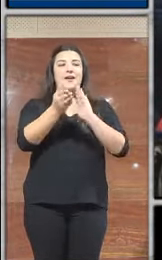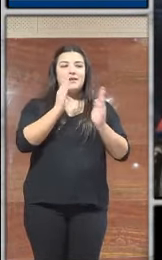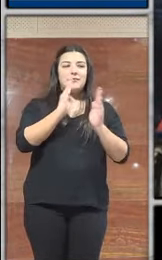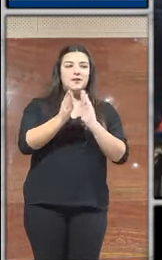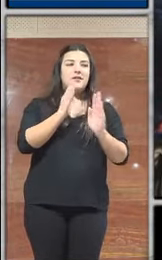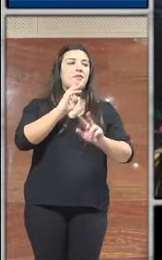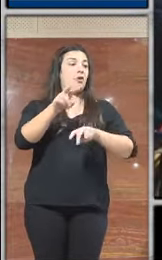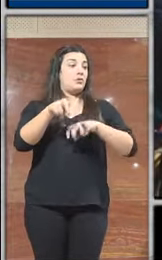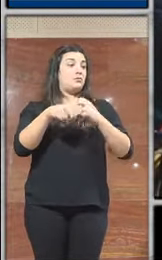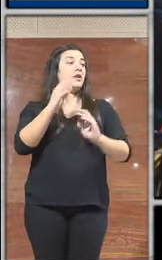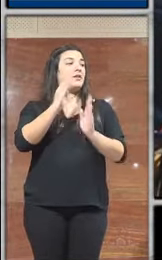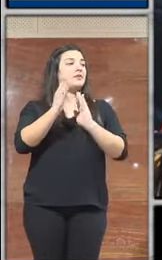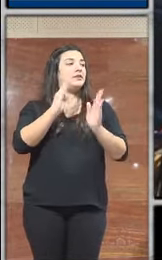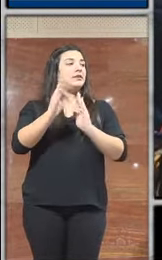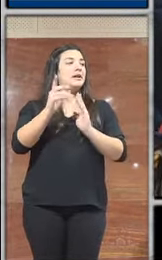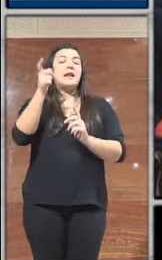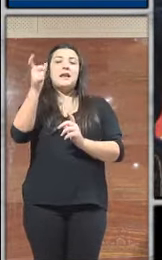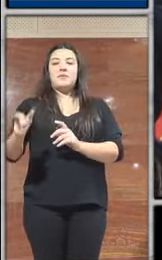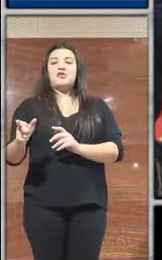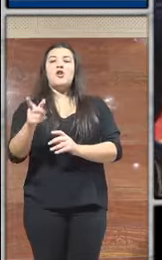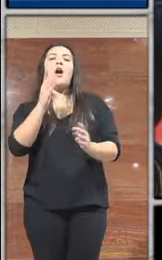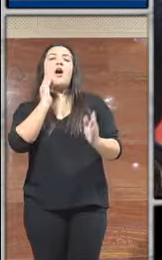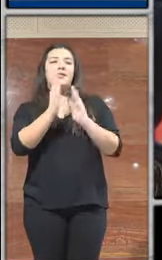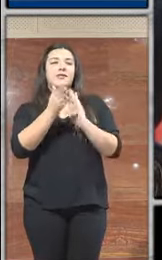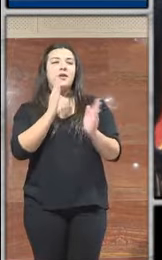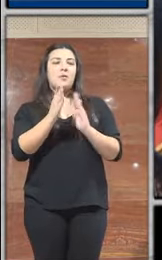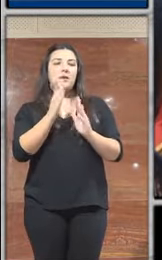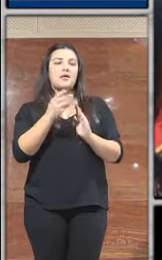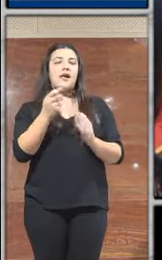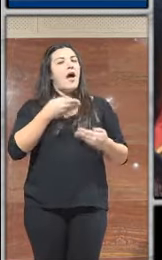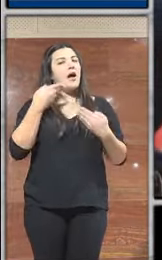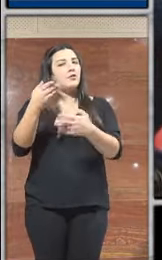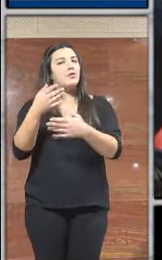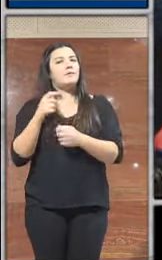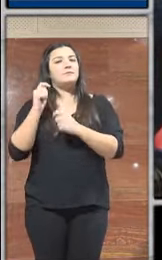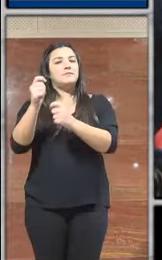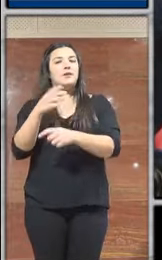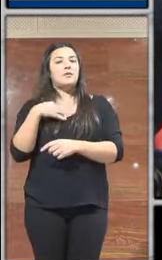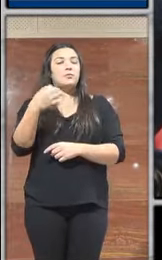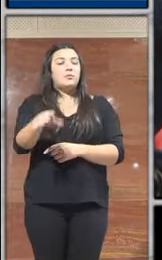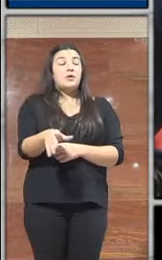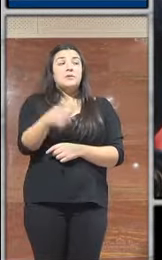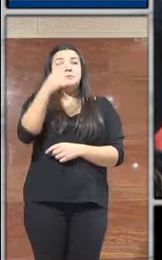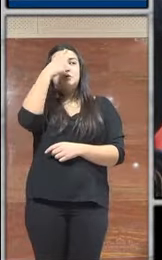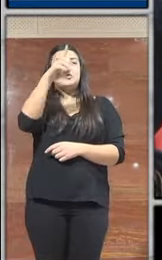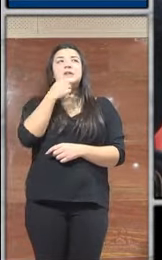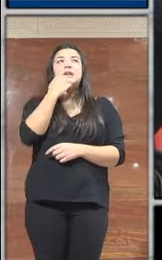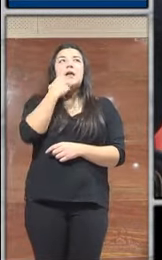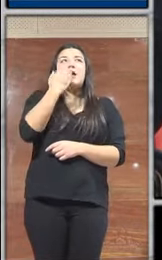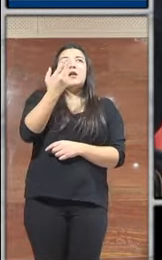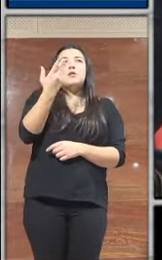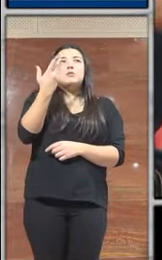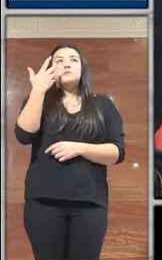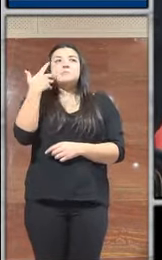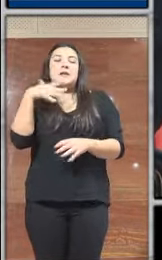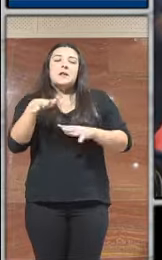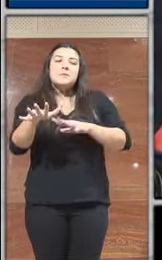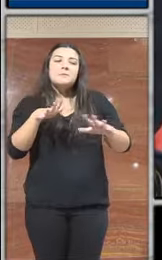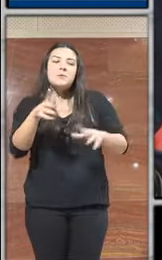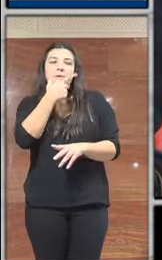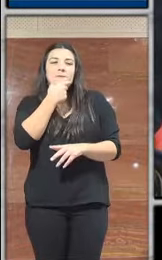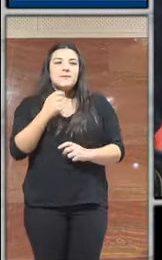fisioterapeuta. Es decir, no sé, algo como para amenizar, para facilitar el movimiento, para